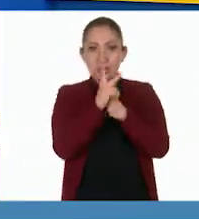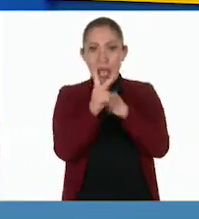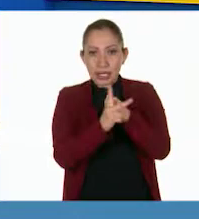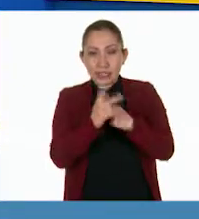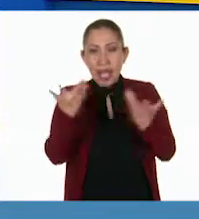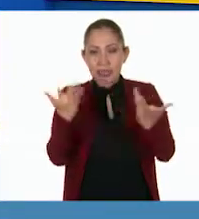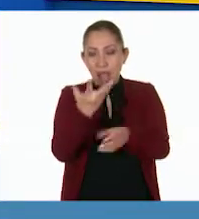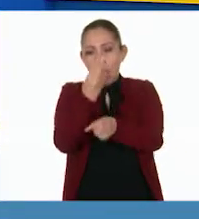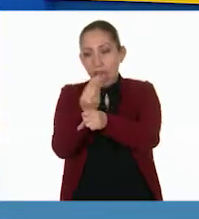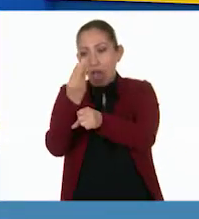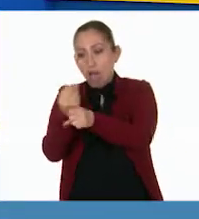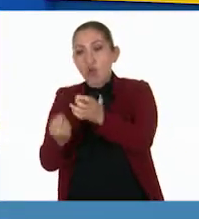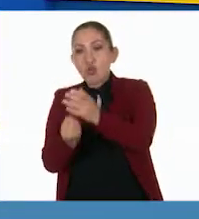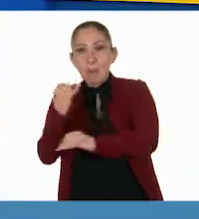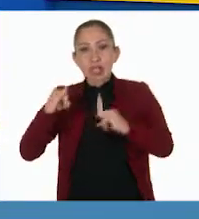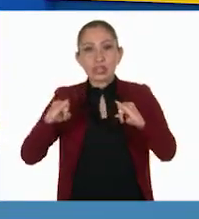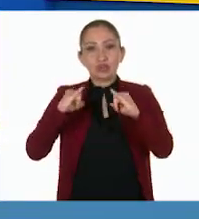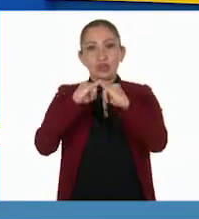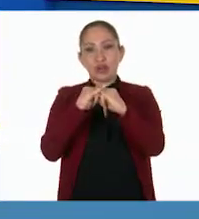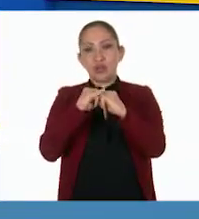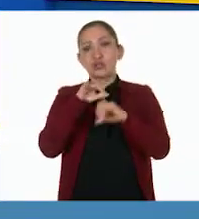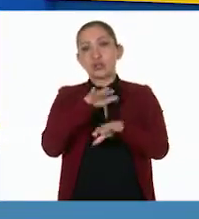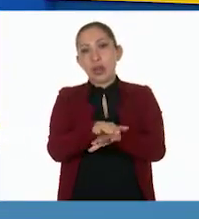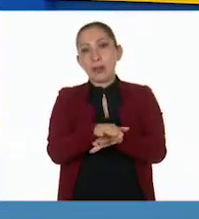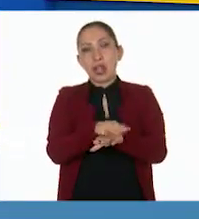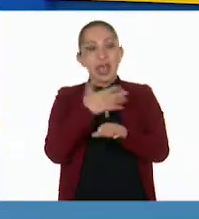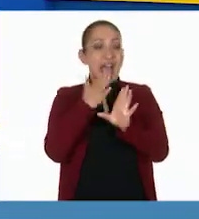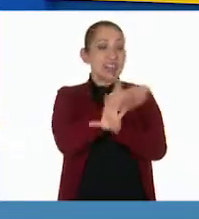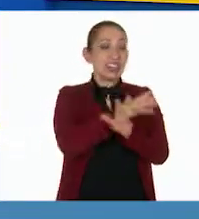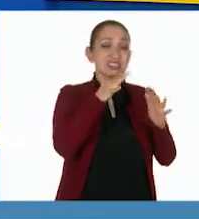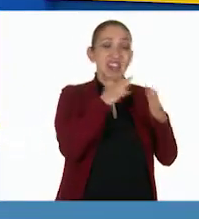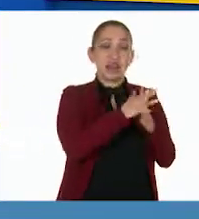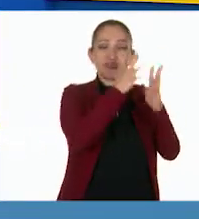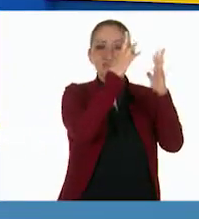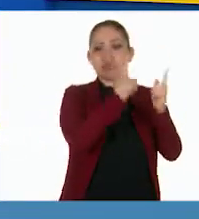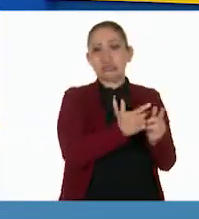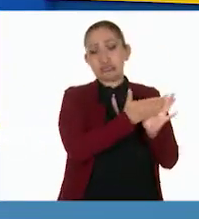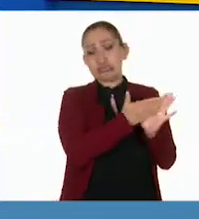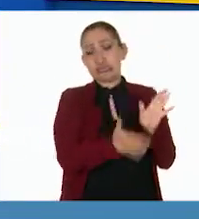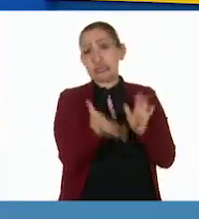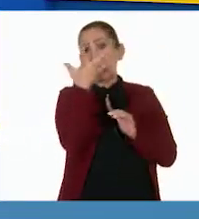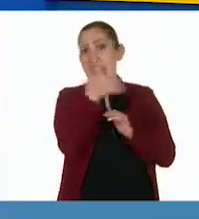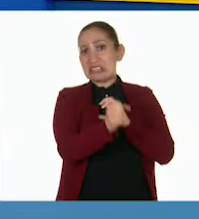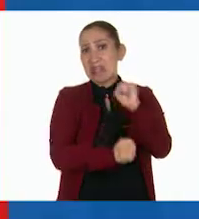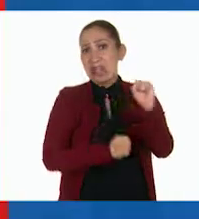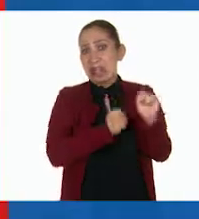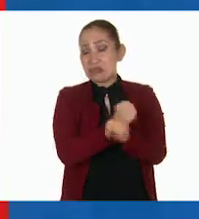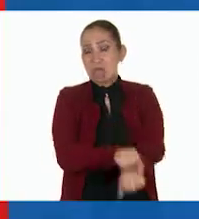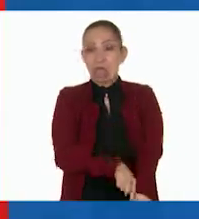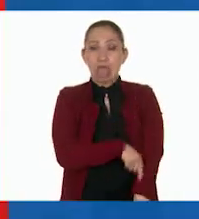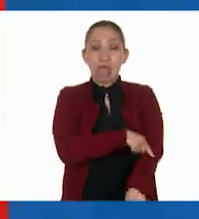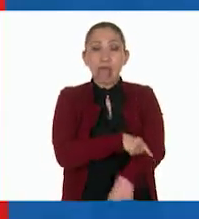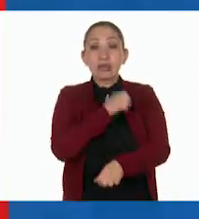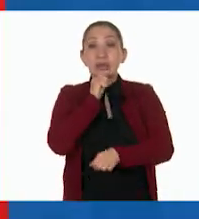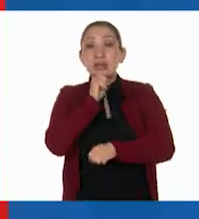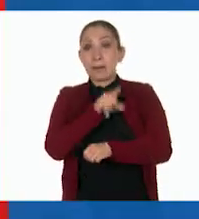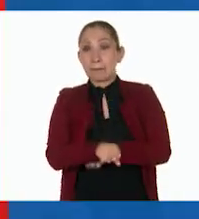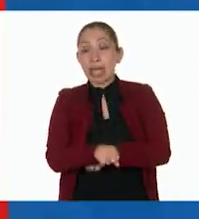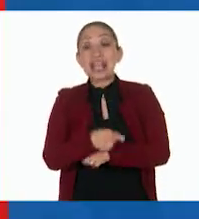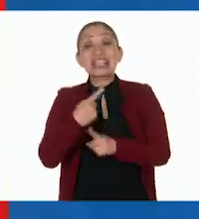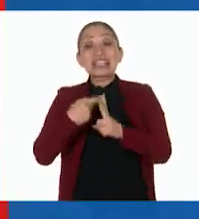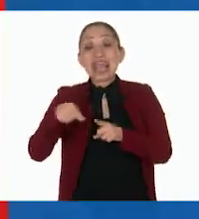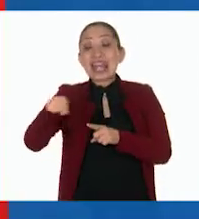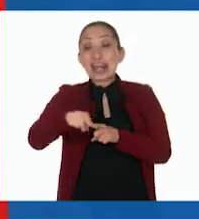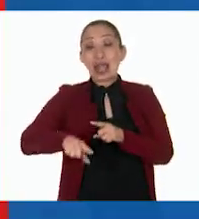construir un nuevo orden institucional sobre las ruinas de una guerra que había durado casi 10 años. Y también que